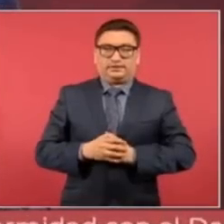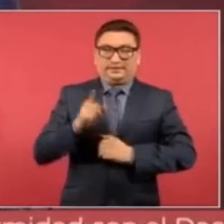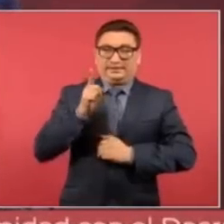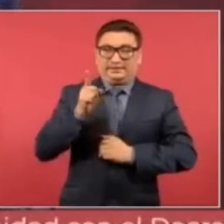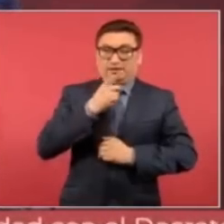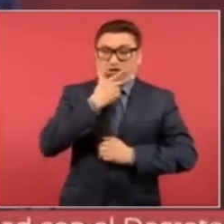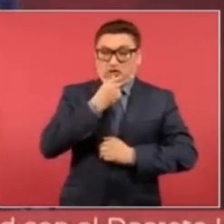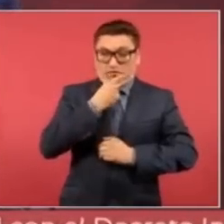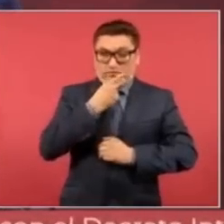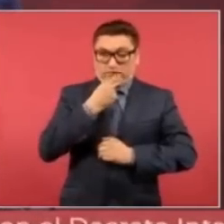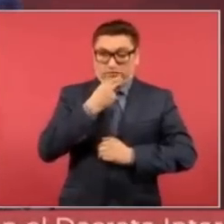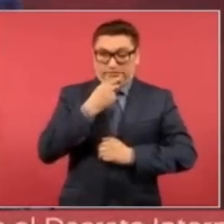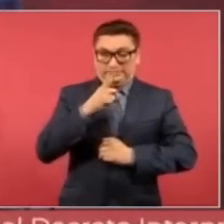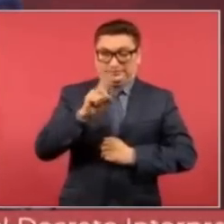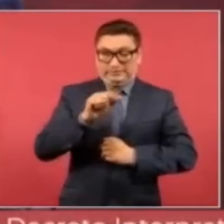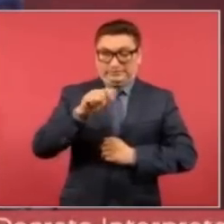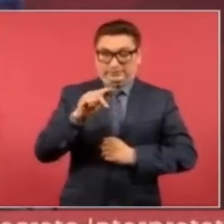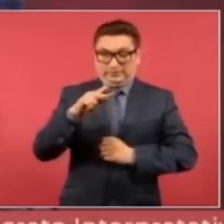es el